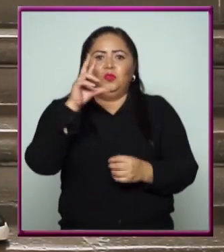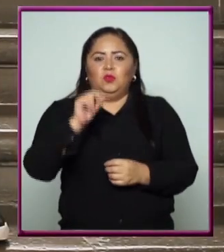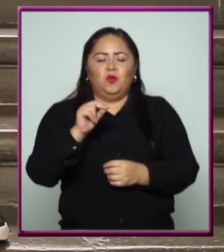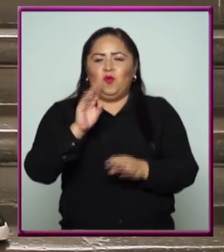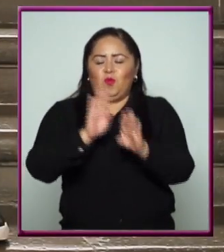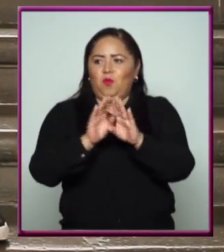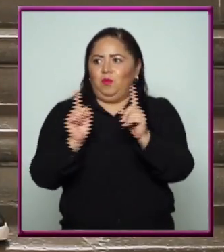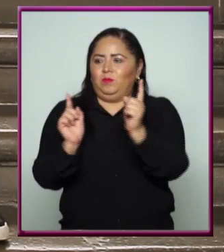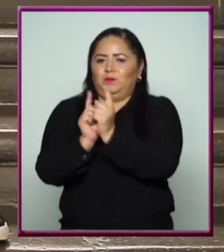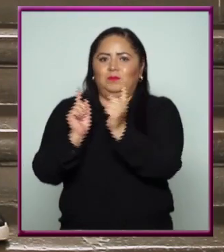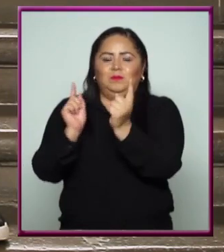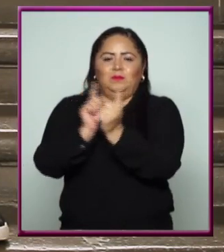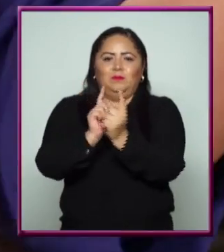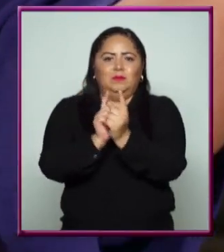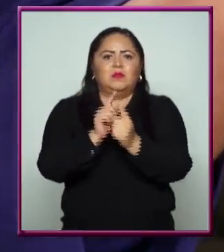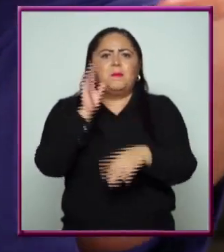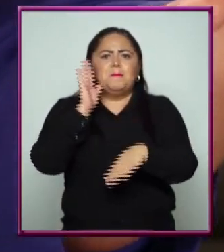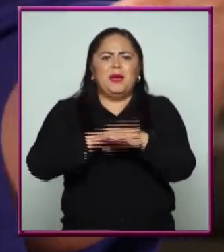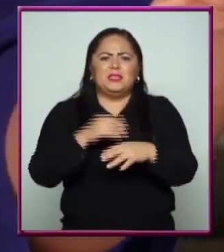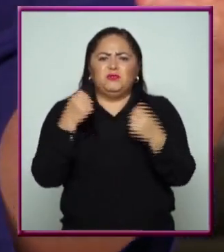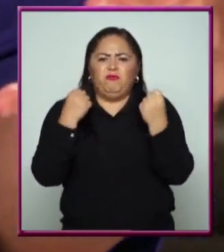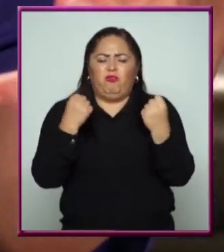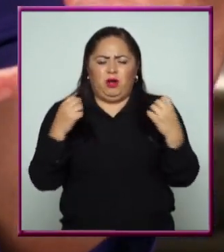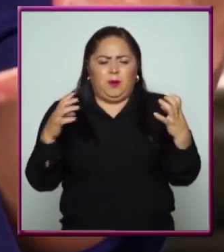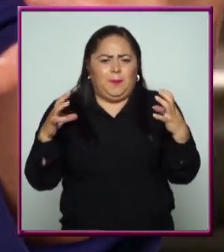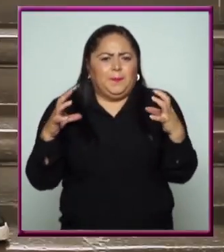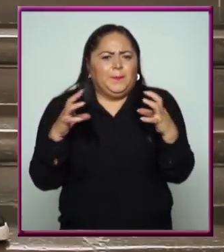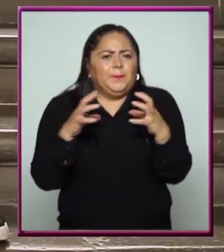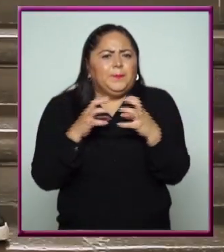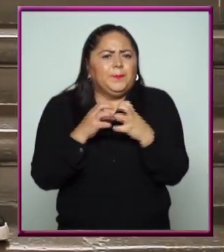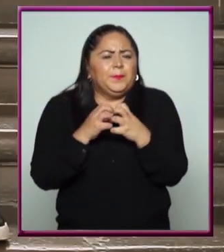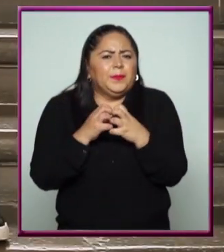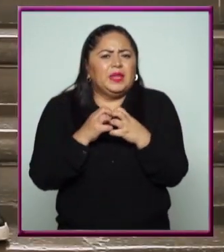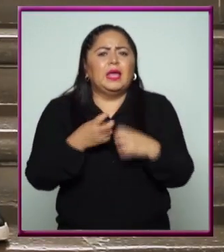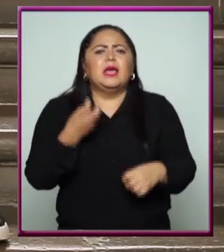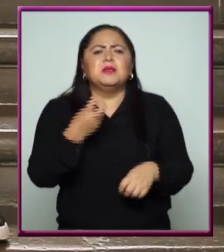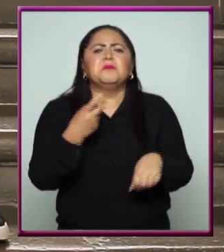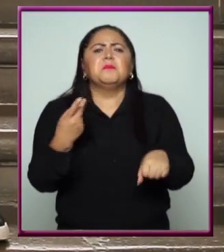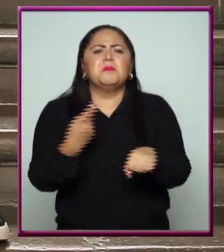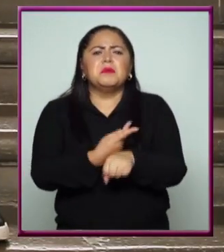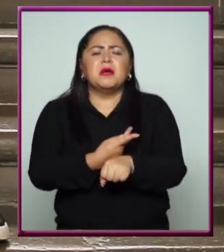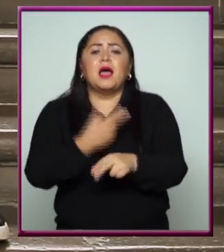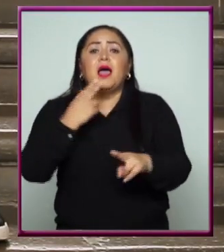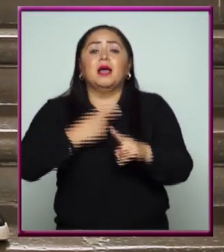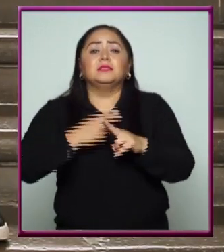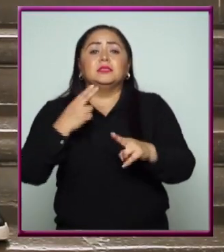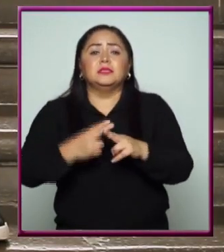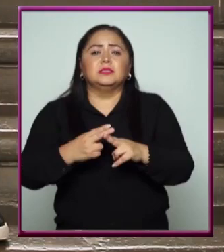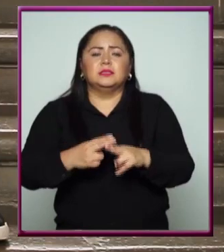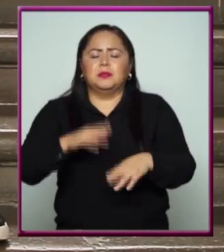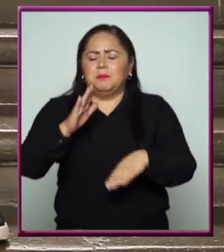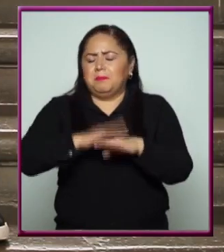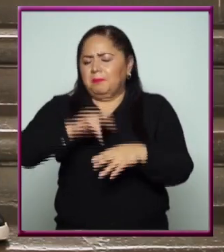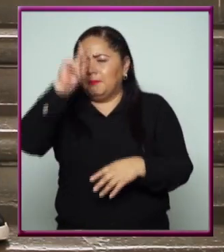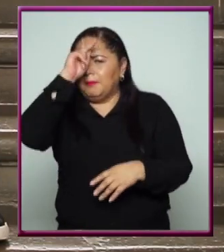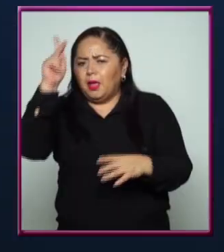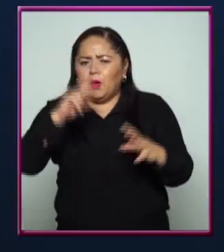con contraerse, se sigue apretando hacia adentro, digamos. Y esto sucede hasta el nivel